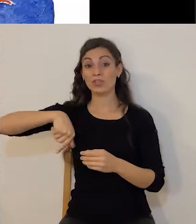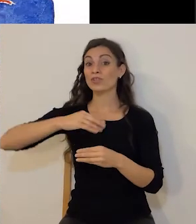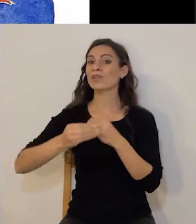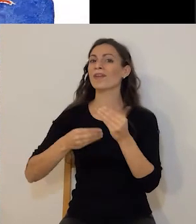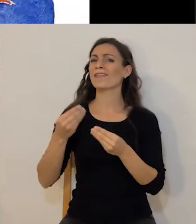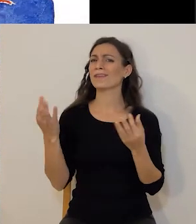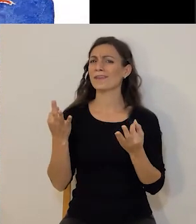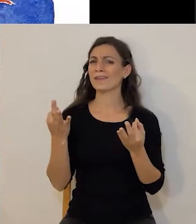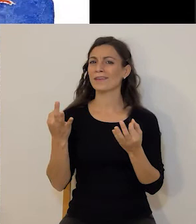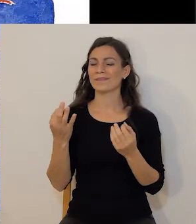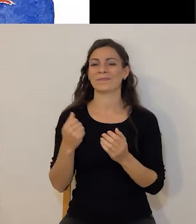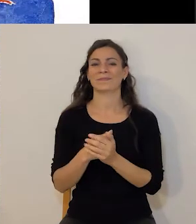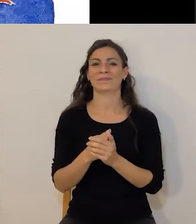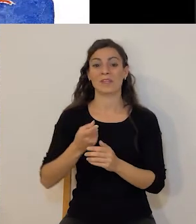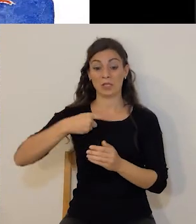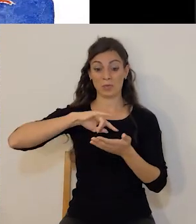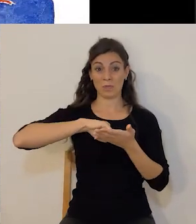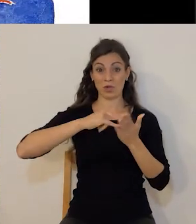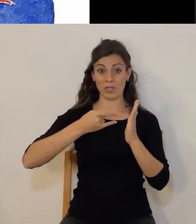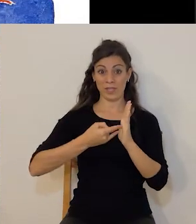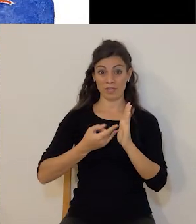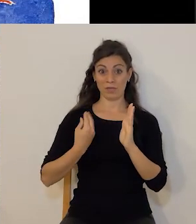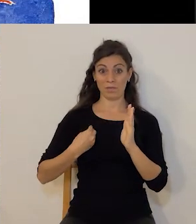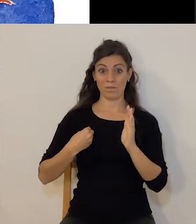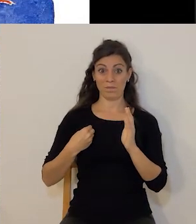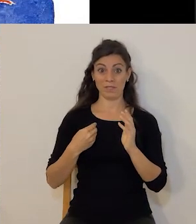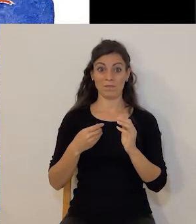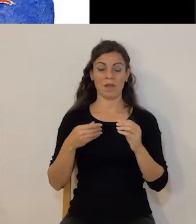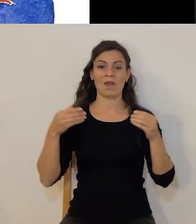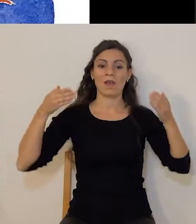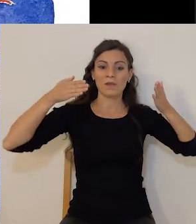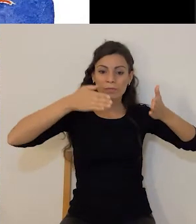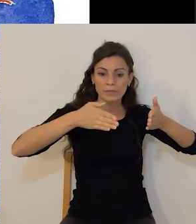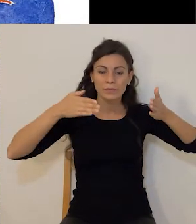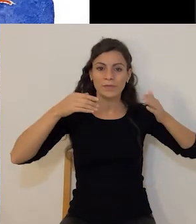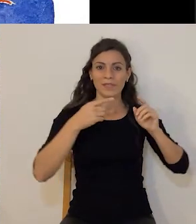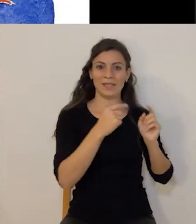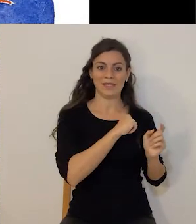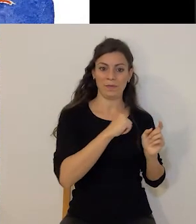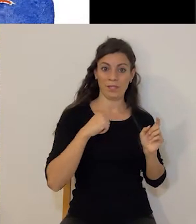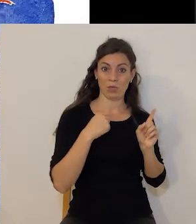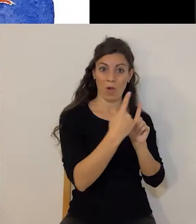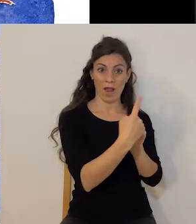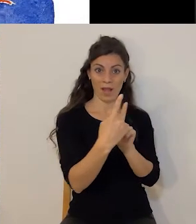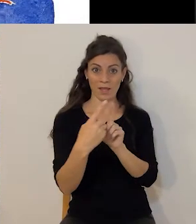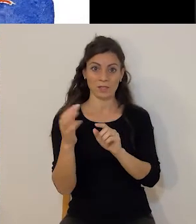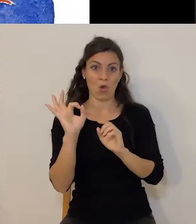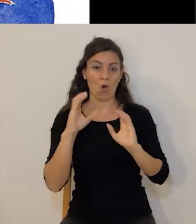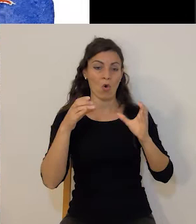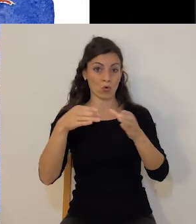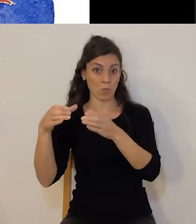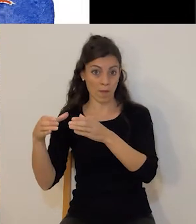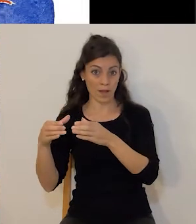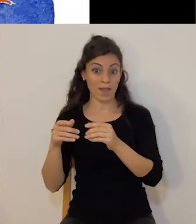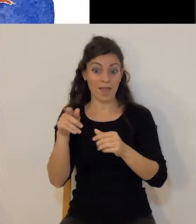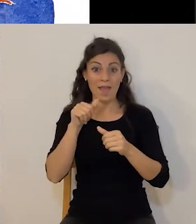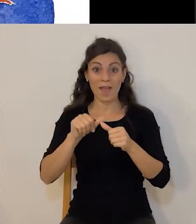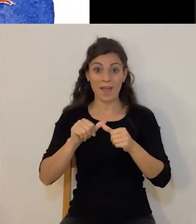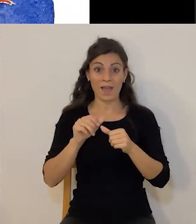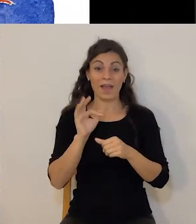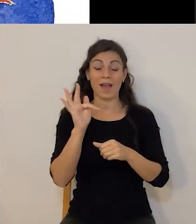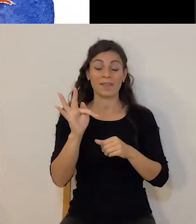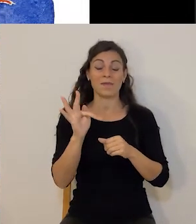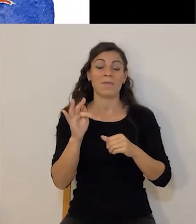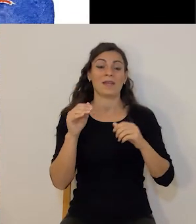O sea, nuestro proyecto tiene que ver con intervenciones individuales y grupales, y en realidad es que además de enseñar